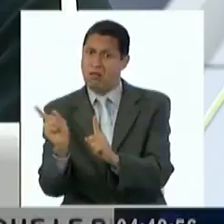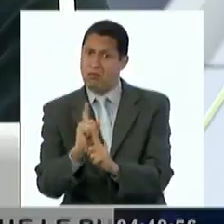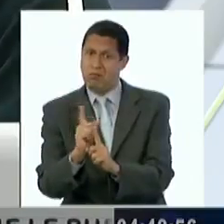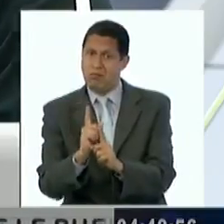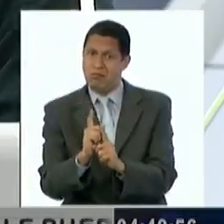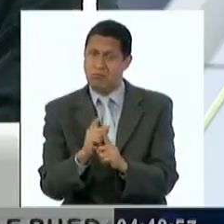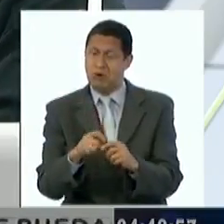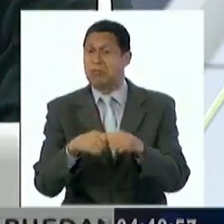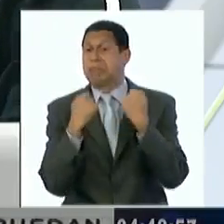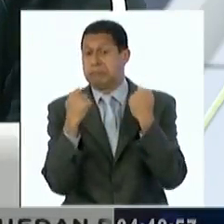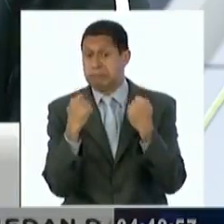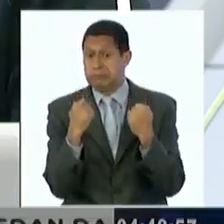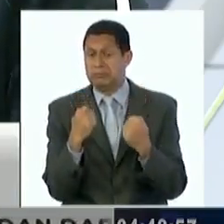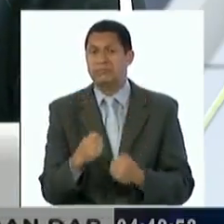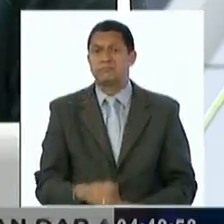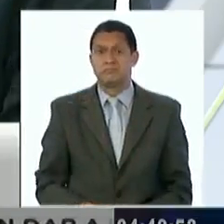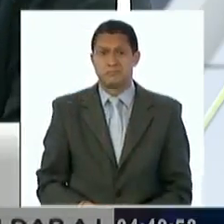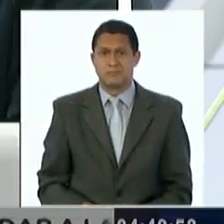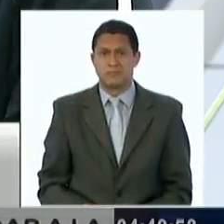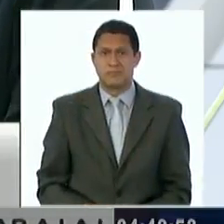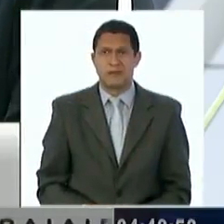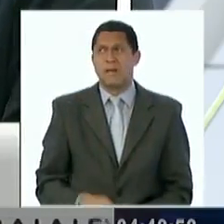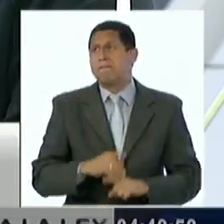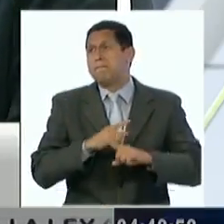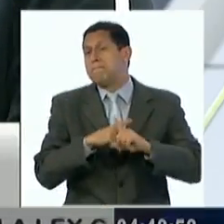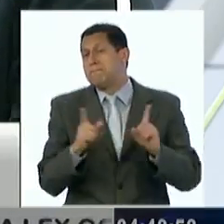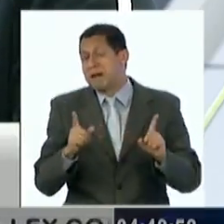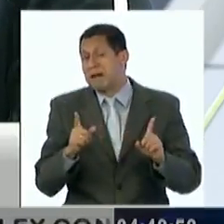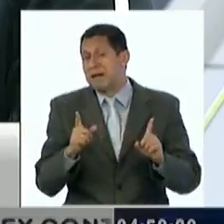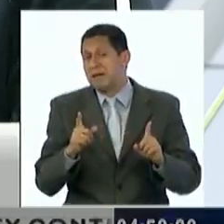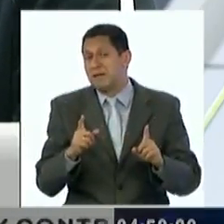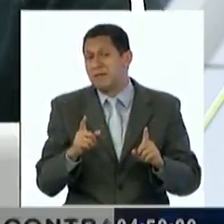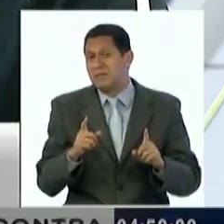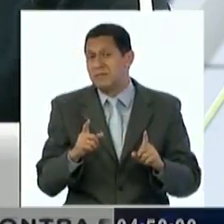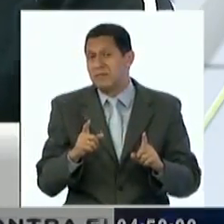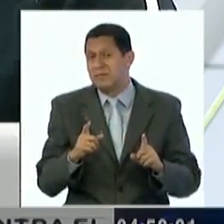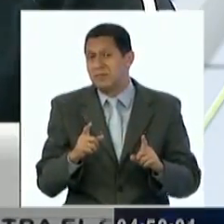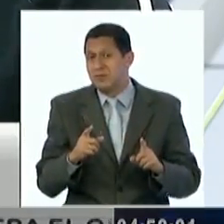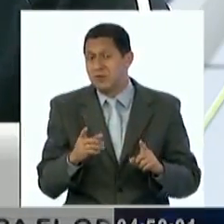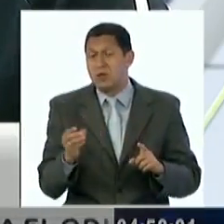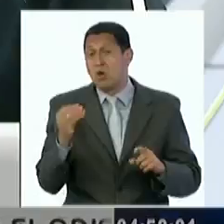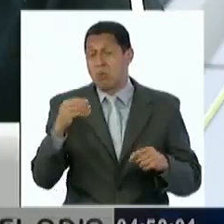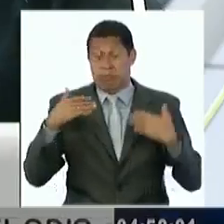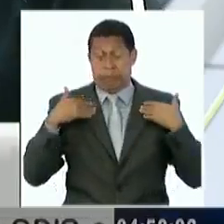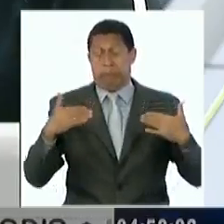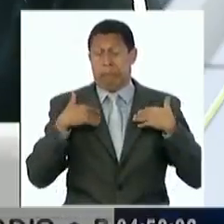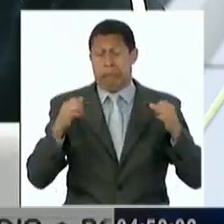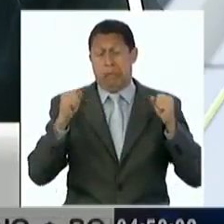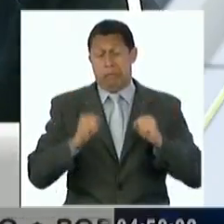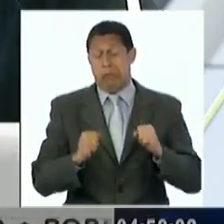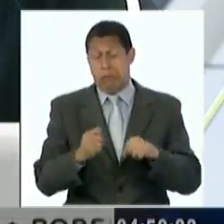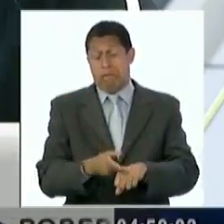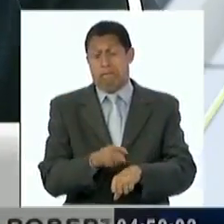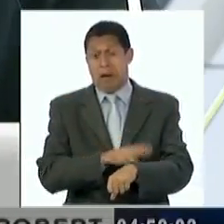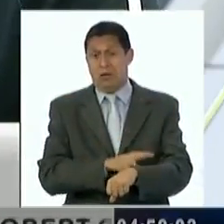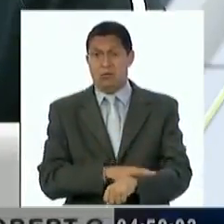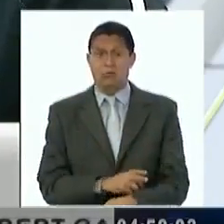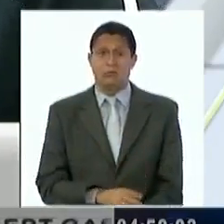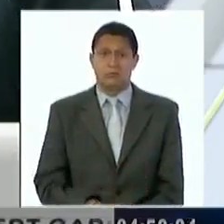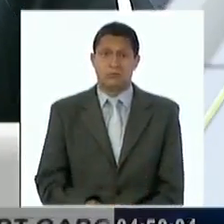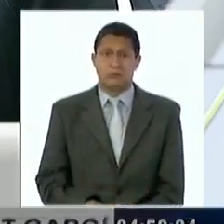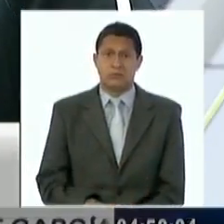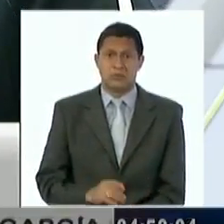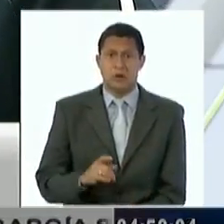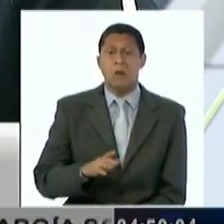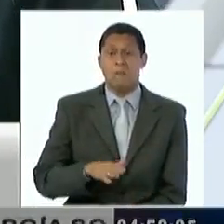se lesiona se oxida todas estas personas que tienen sobre entrenamiento es peor que la falta entrenamiento y